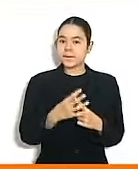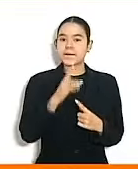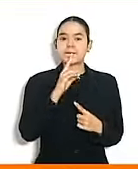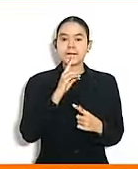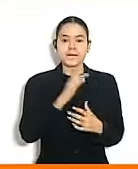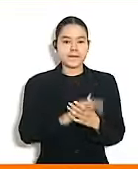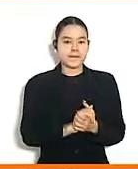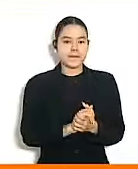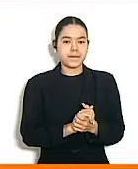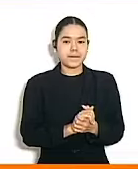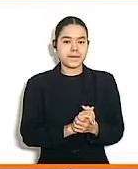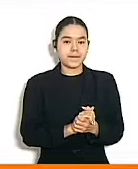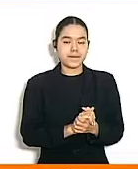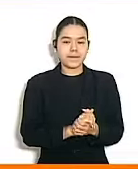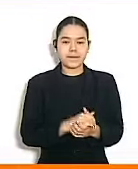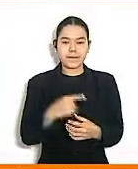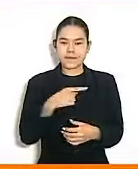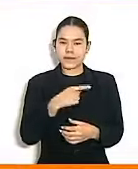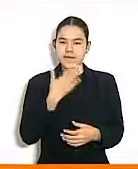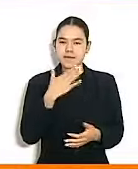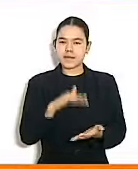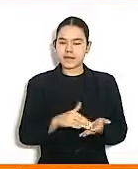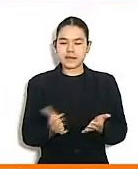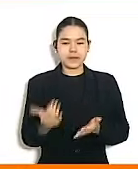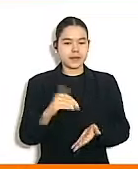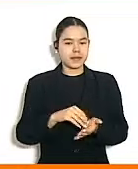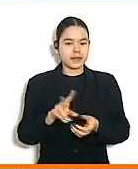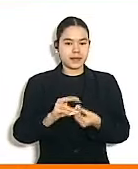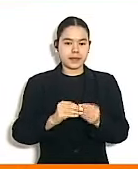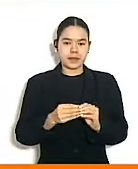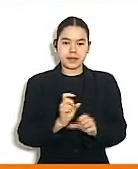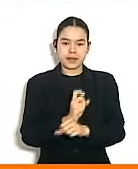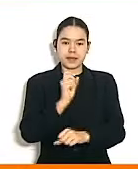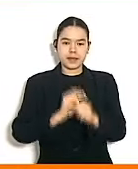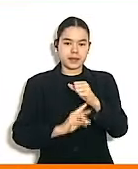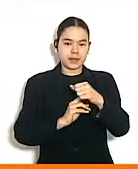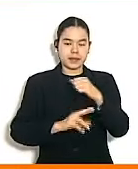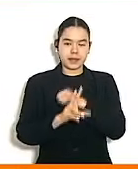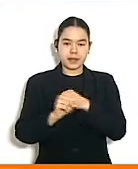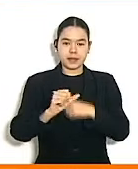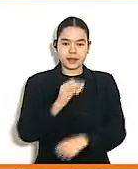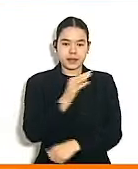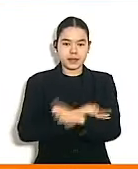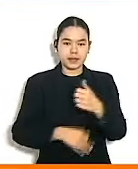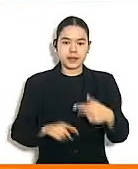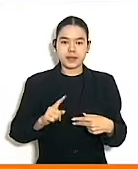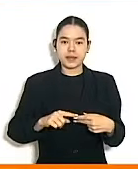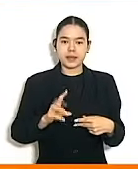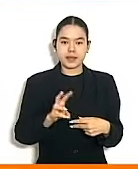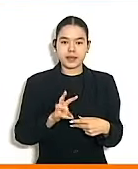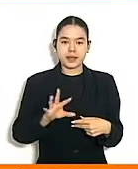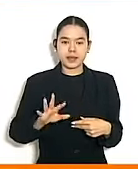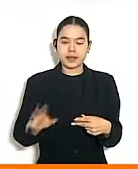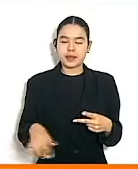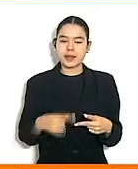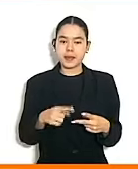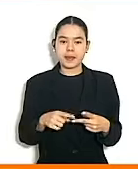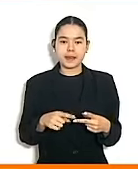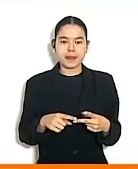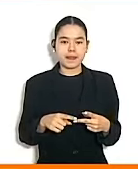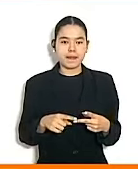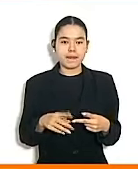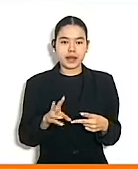su catrachada Malia. Tus números ganadores para esta tarde en premiados son posición 1, 65. Posición